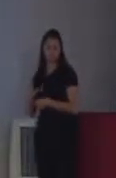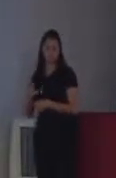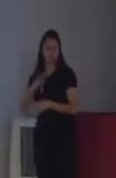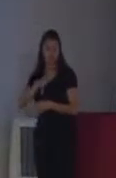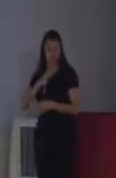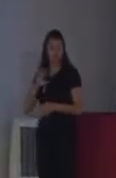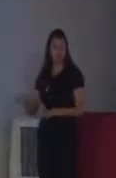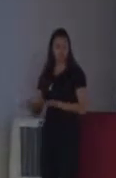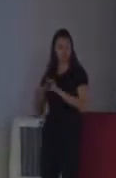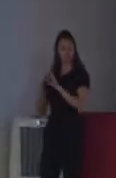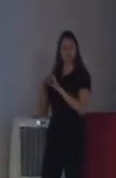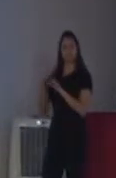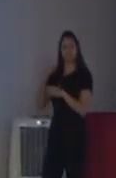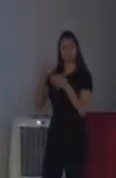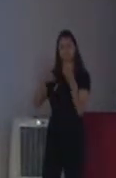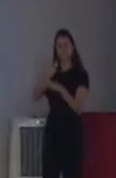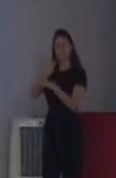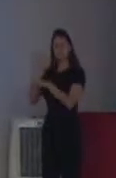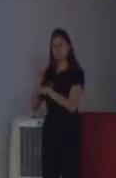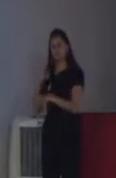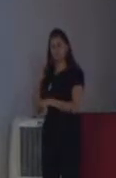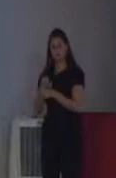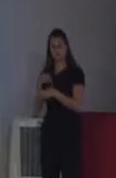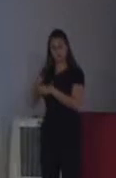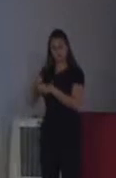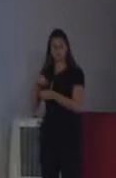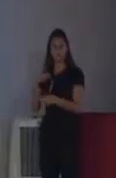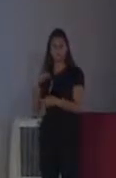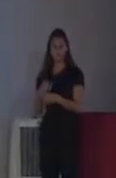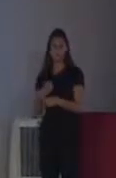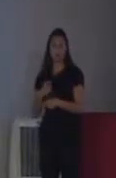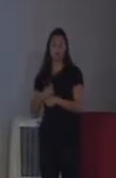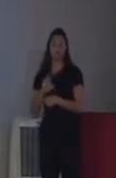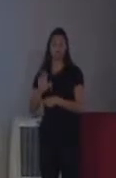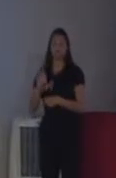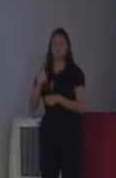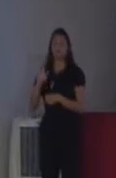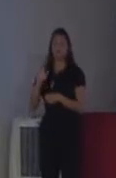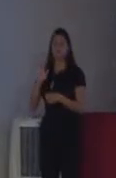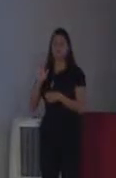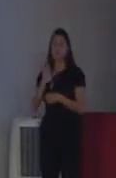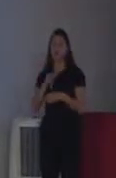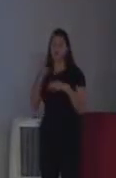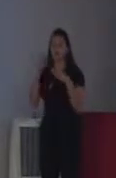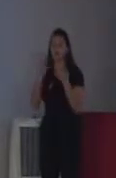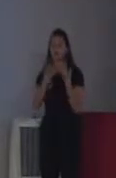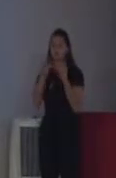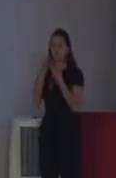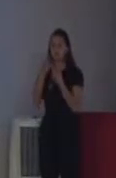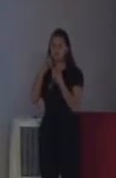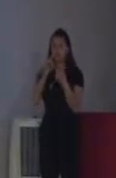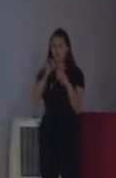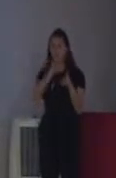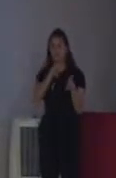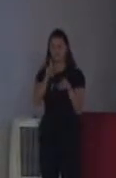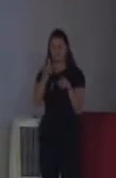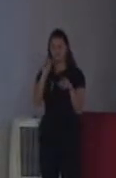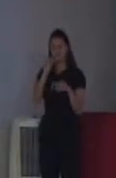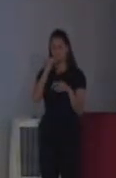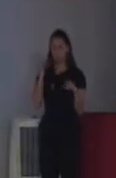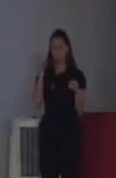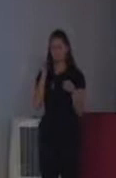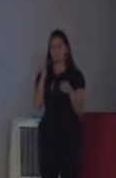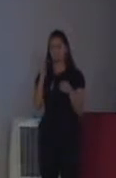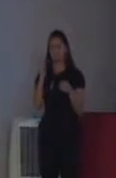también de la alcaldía, pues, de las instituciones, yo, o sea, además de pertenecer a ser funcionario de la Alta Consejería para las Víctimas, porque también tengo una